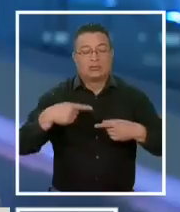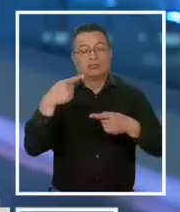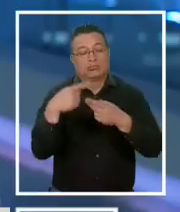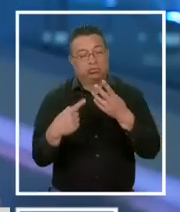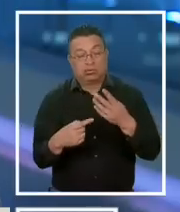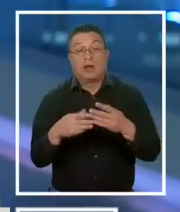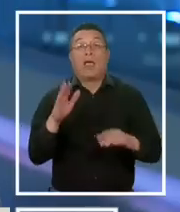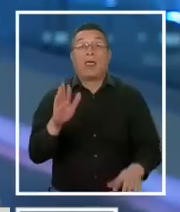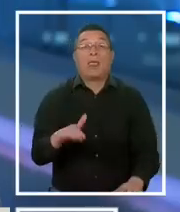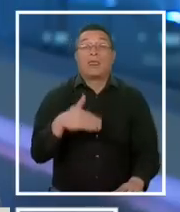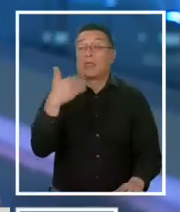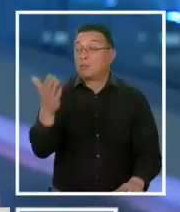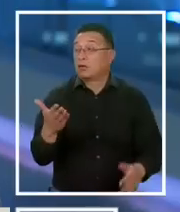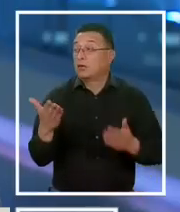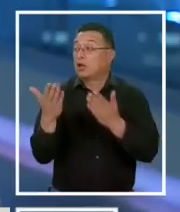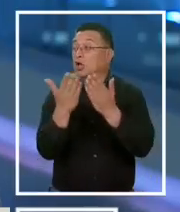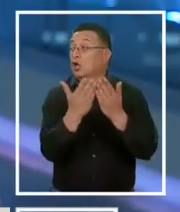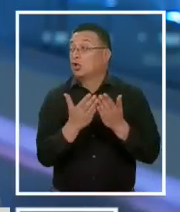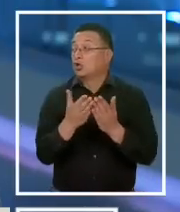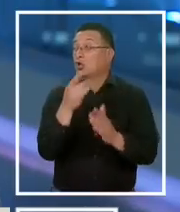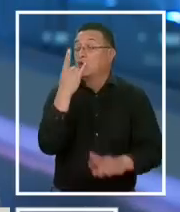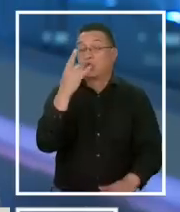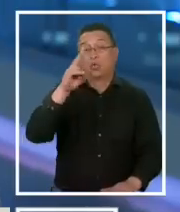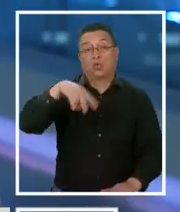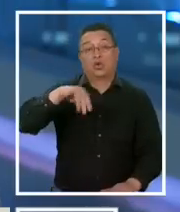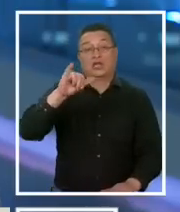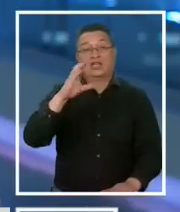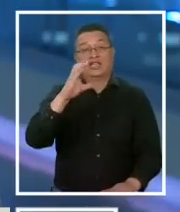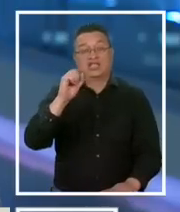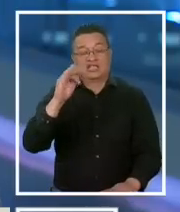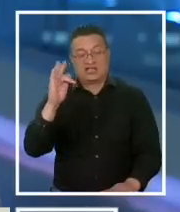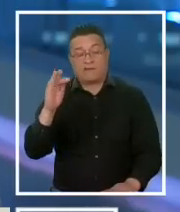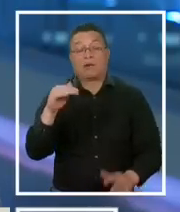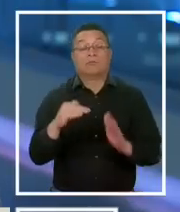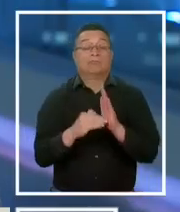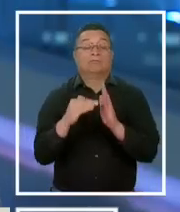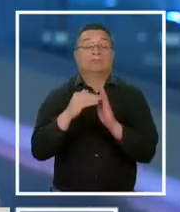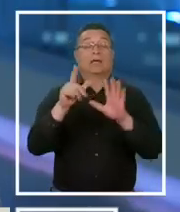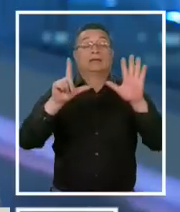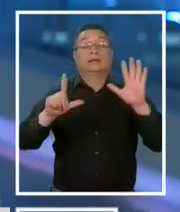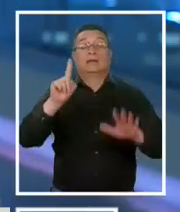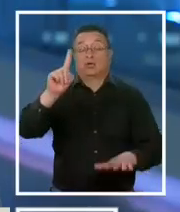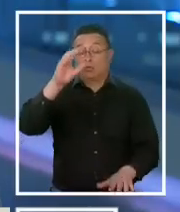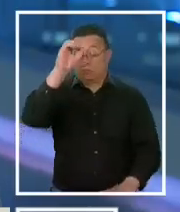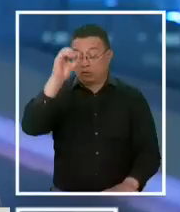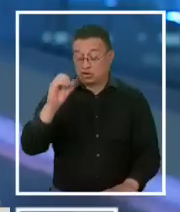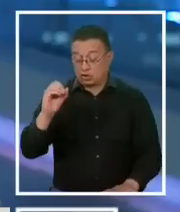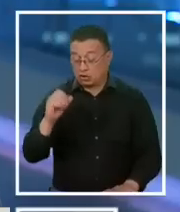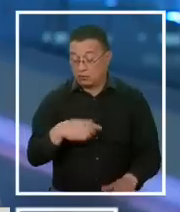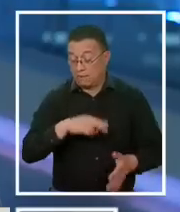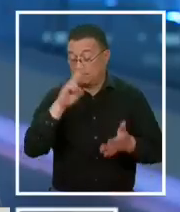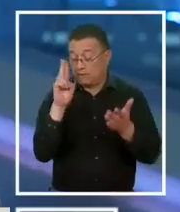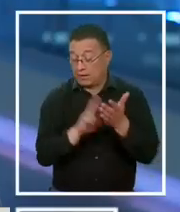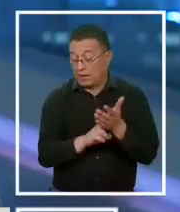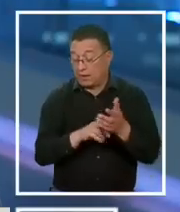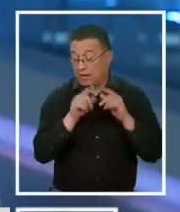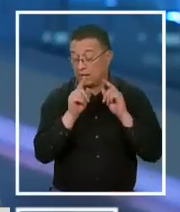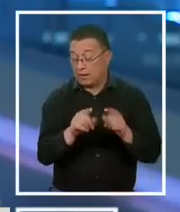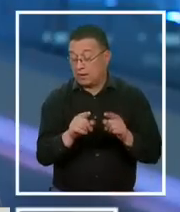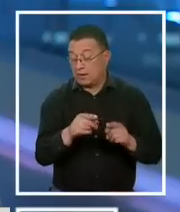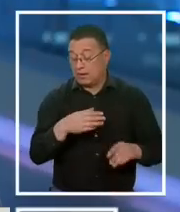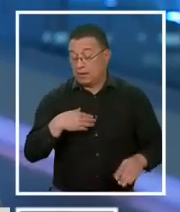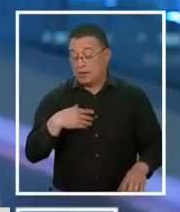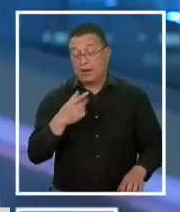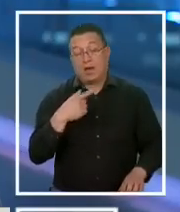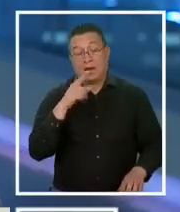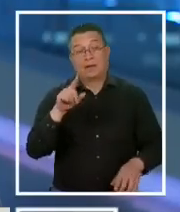luego hubo un estudio que realizó unicef y ese porcentaje se ha incrementaba un 71% y lo cierto Es que además a propósito de la situación